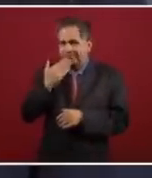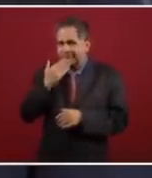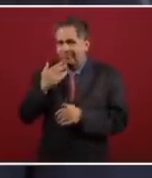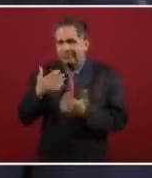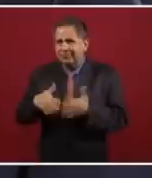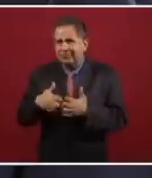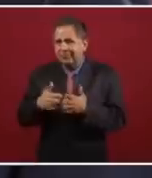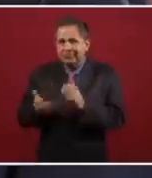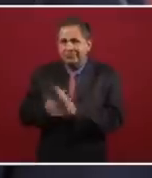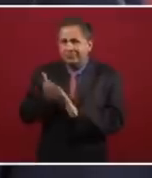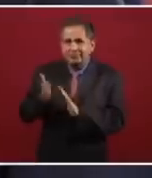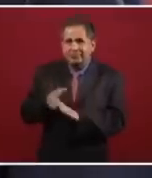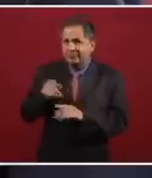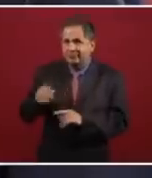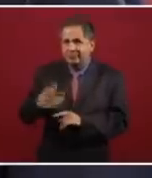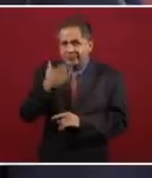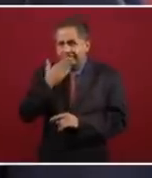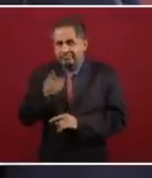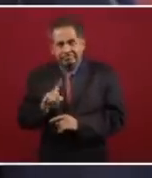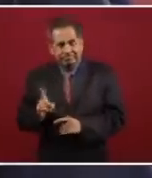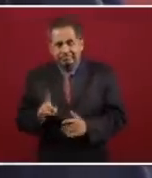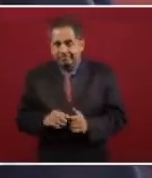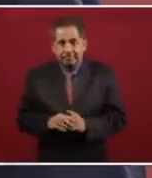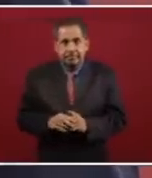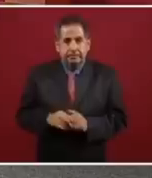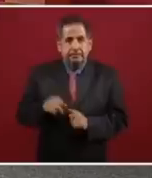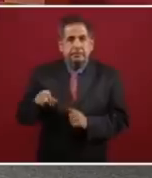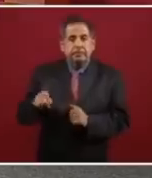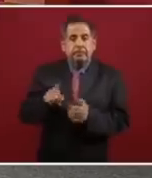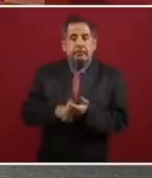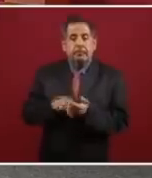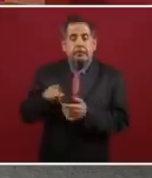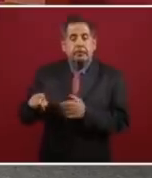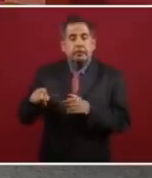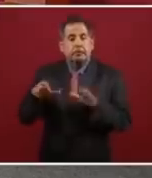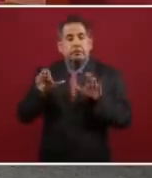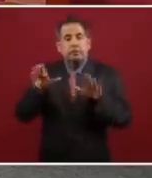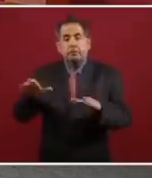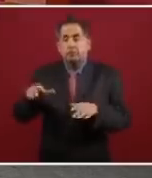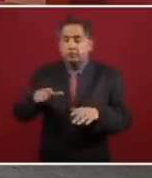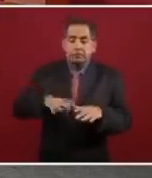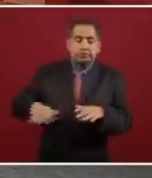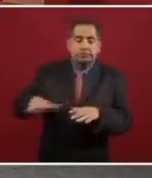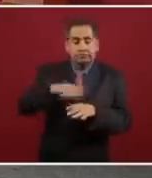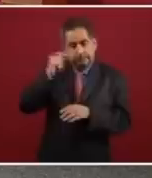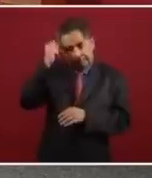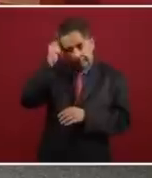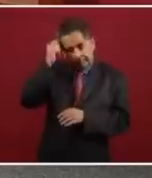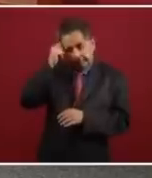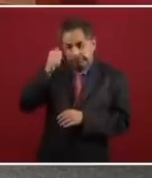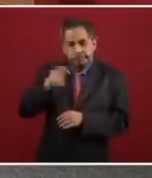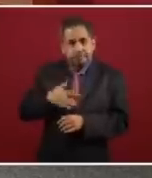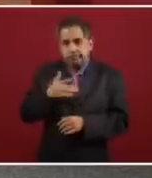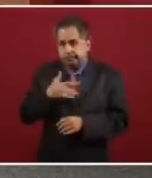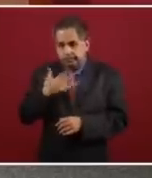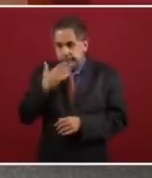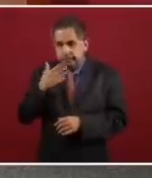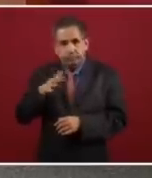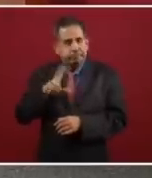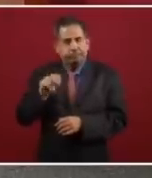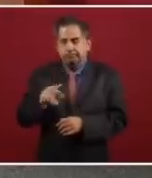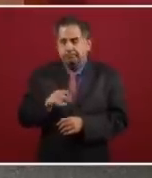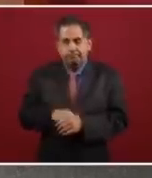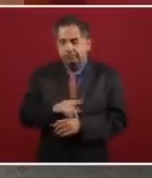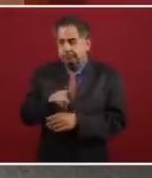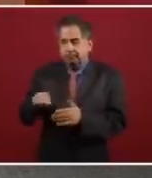la construcción del aeropuerto en el lago de Texcoco. No era